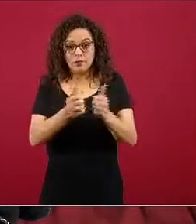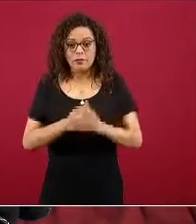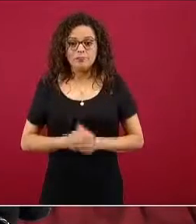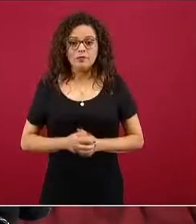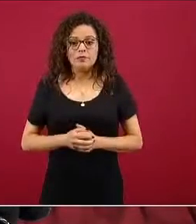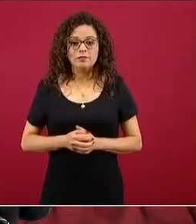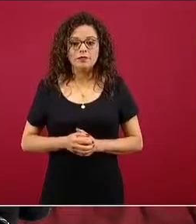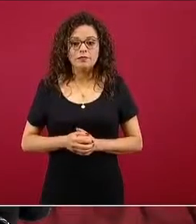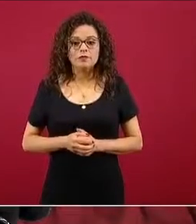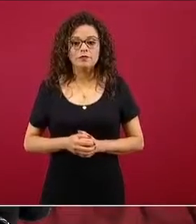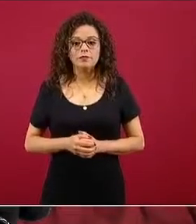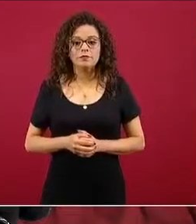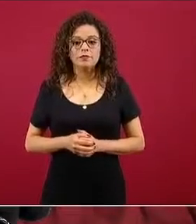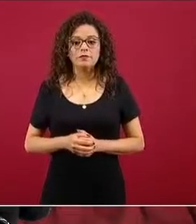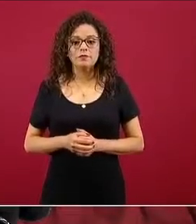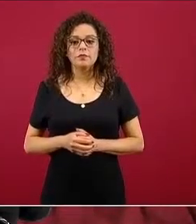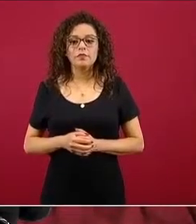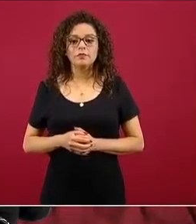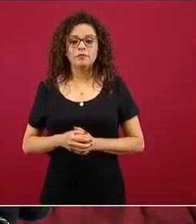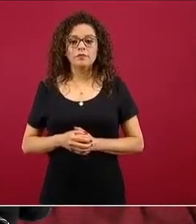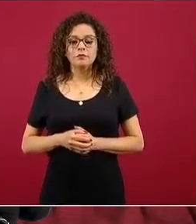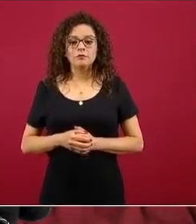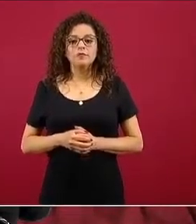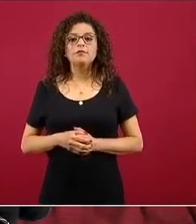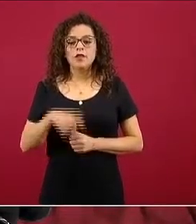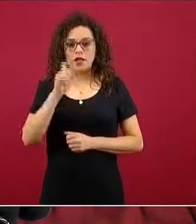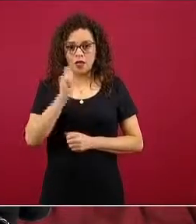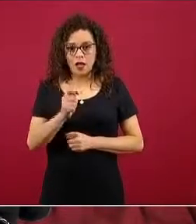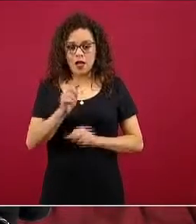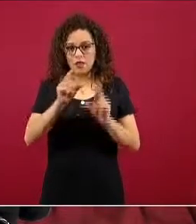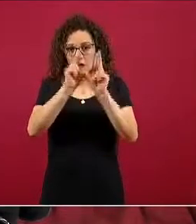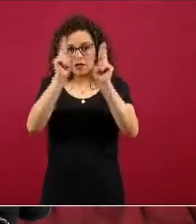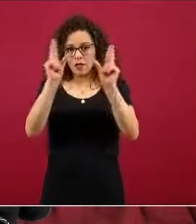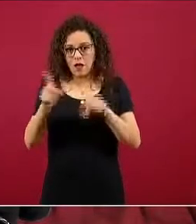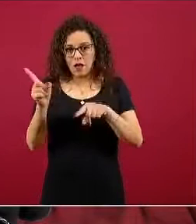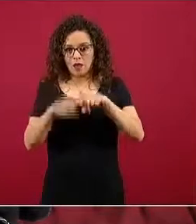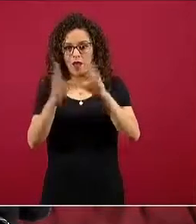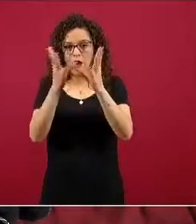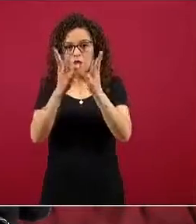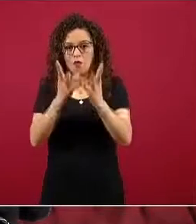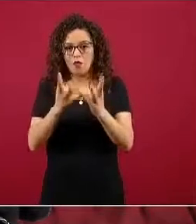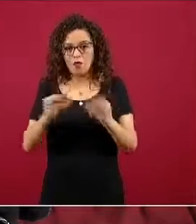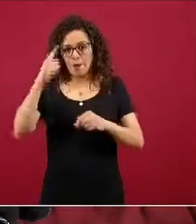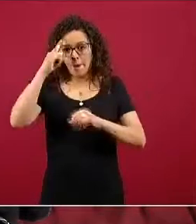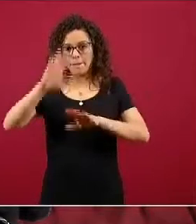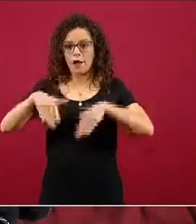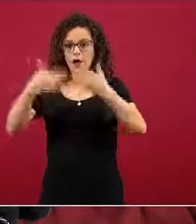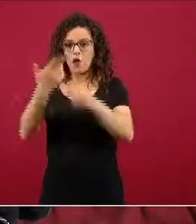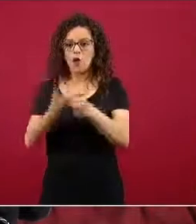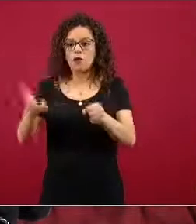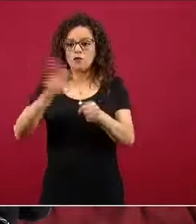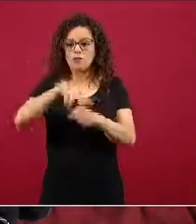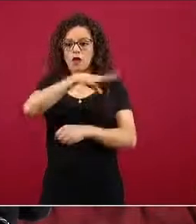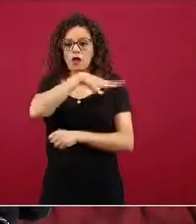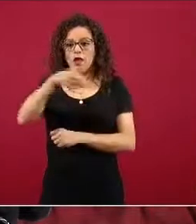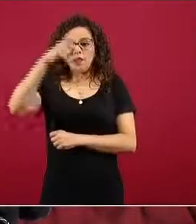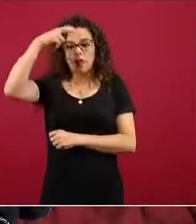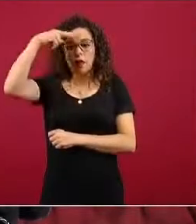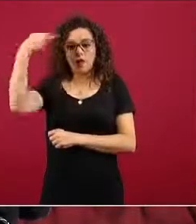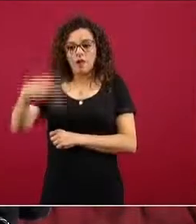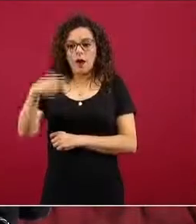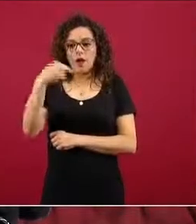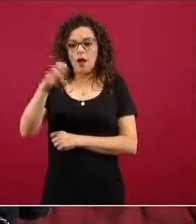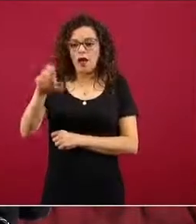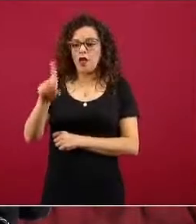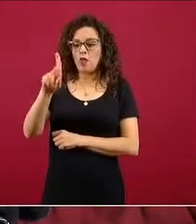el primer componente del descongelamiento para arribar al Hospital General de México Eduardo Lisiaga. Su